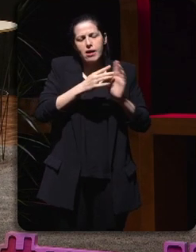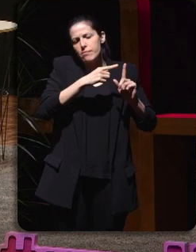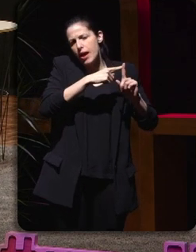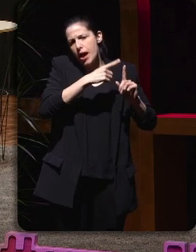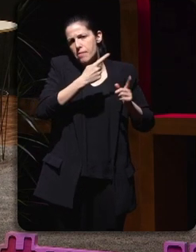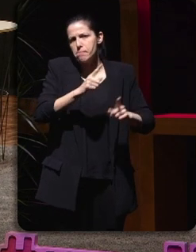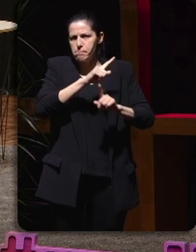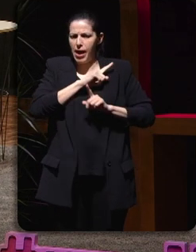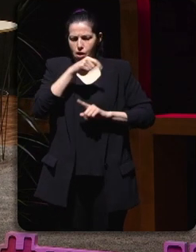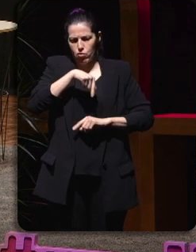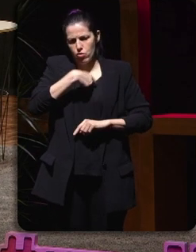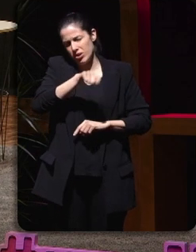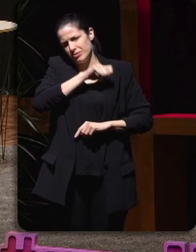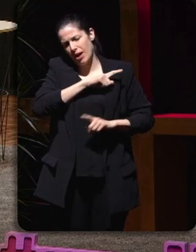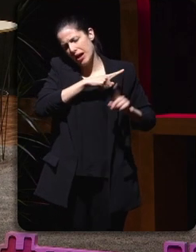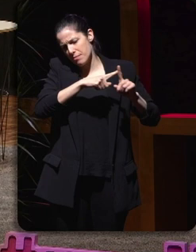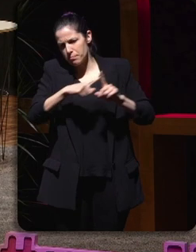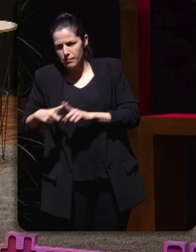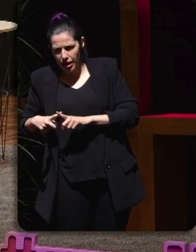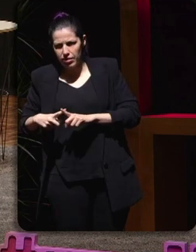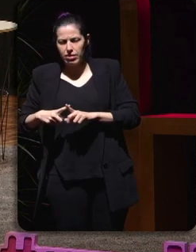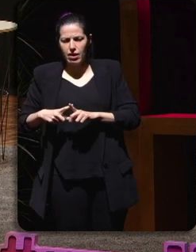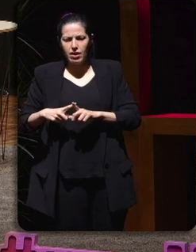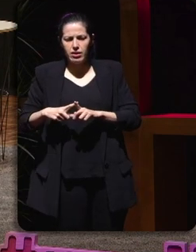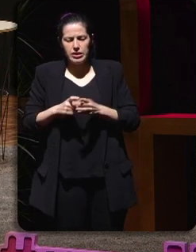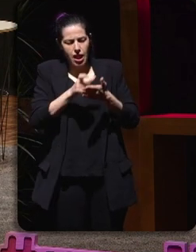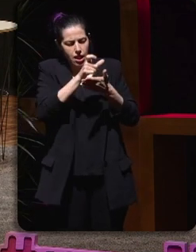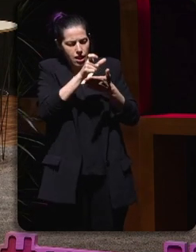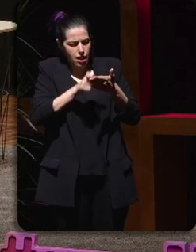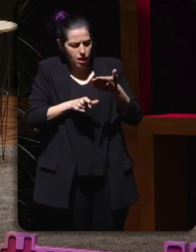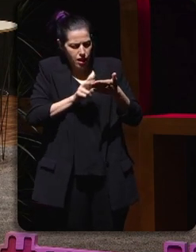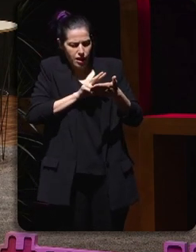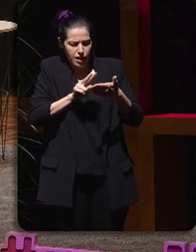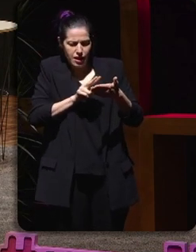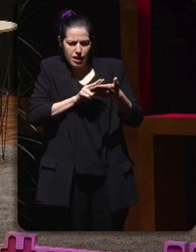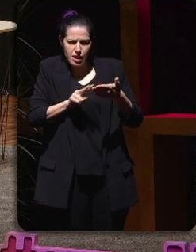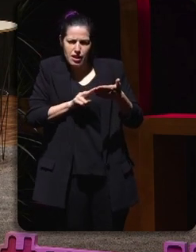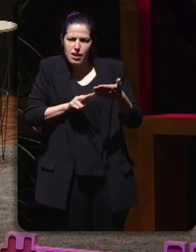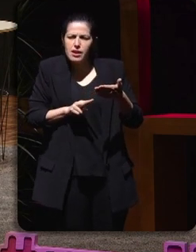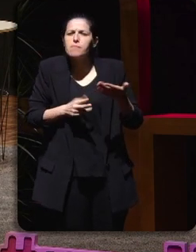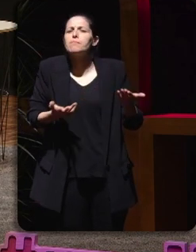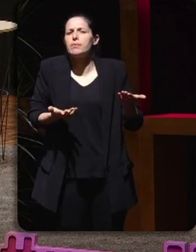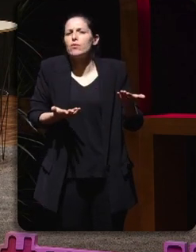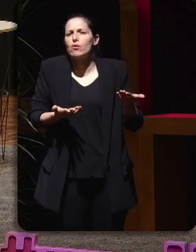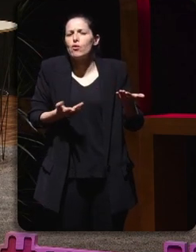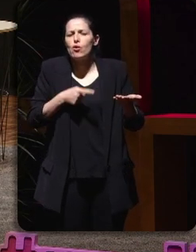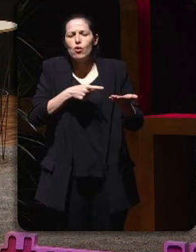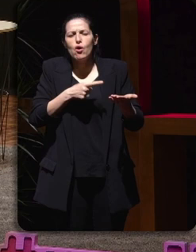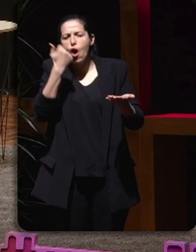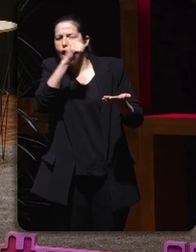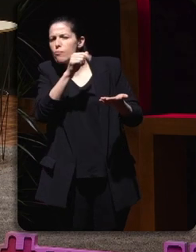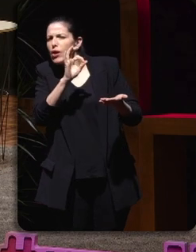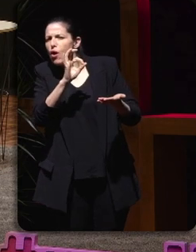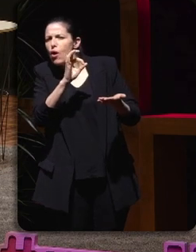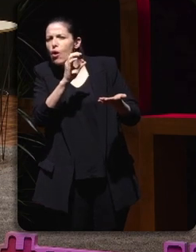España y está diciendo a los parados españoles todas las notas si tienes que preguntar pero son solo el